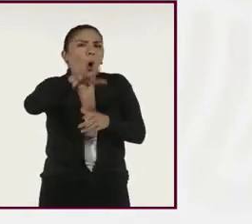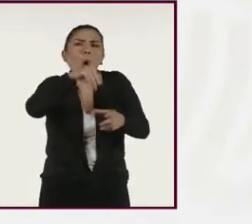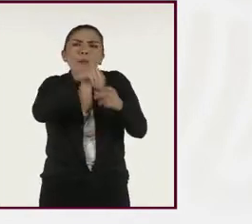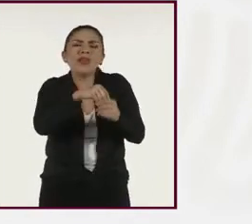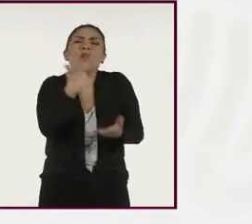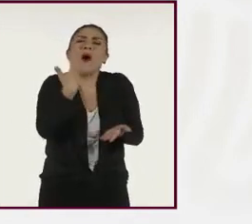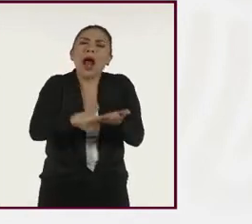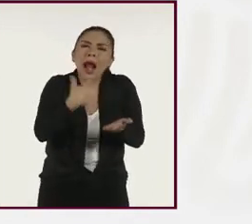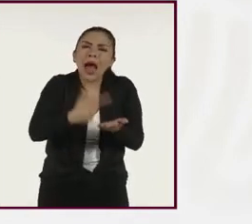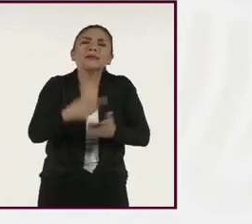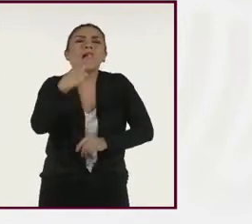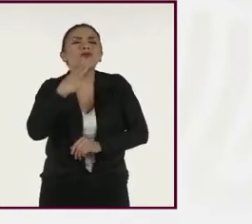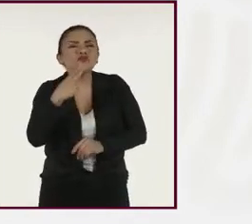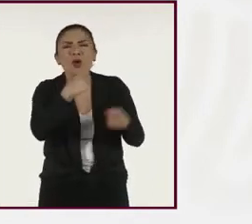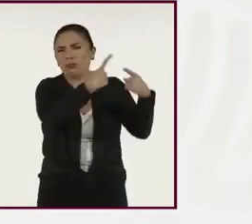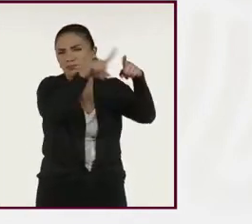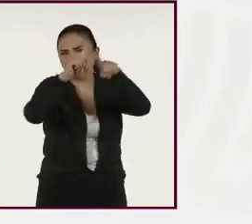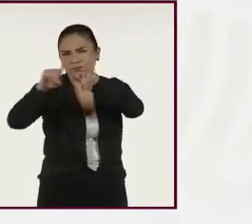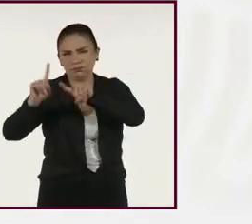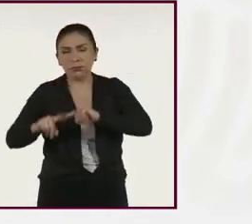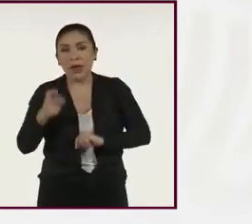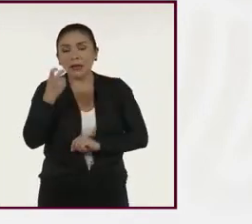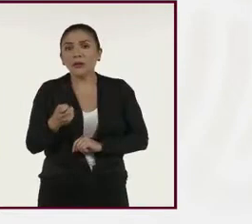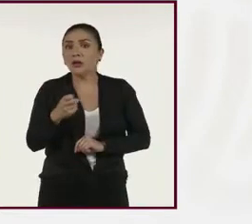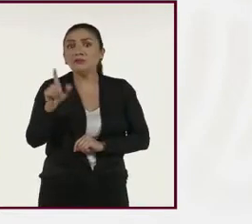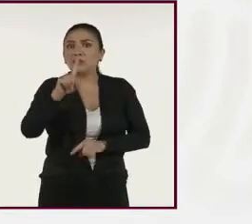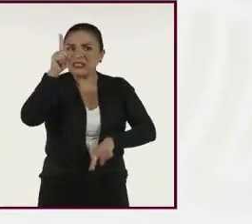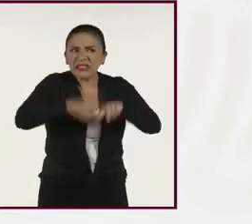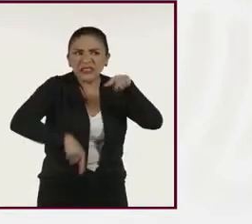los grupos nutricionales y comienza a haber una